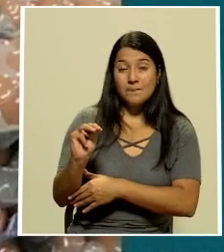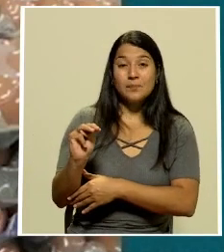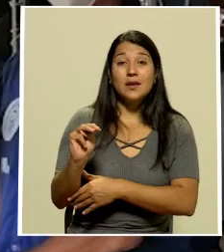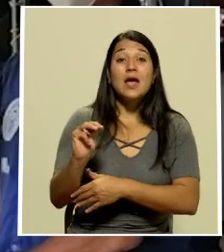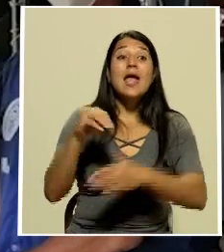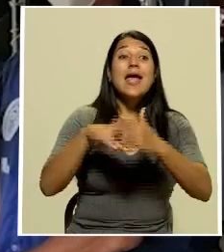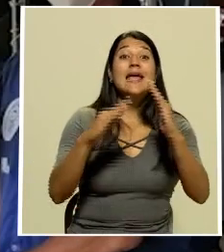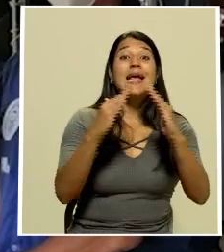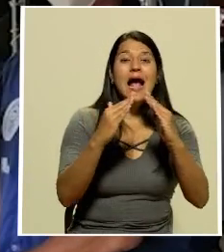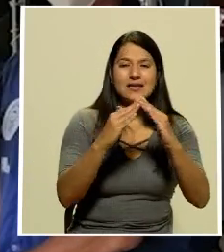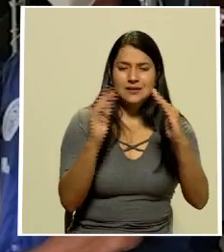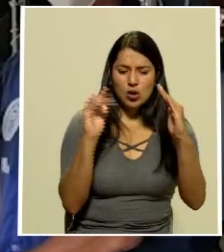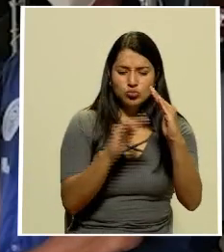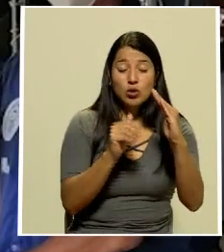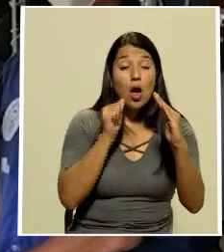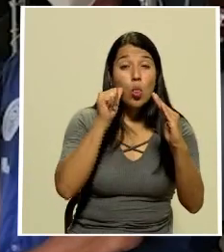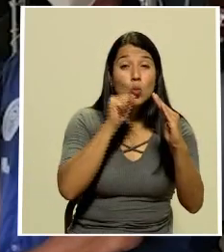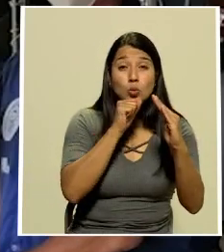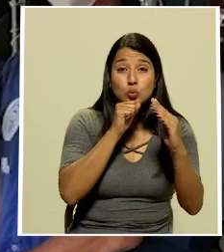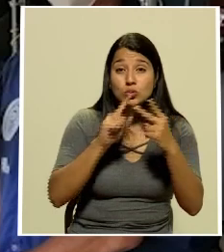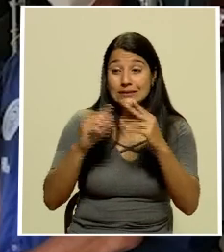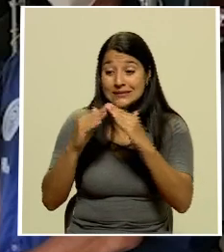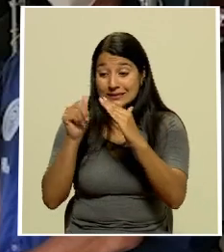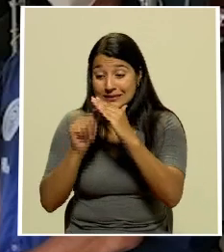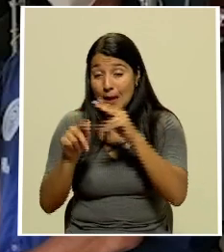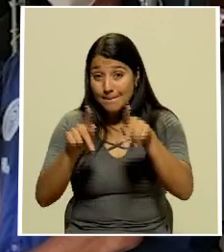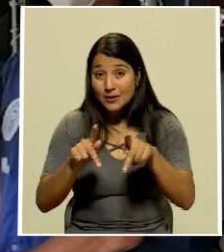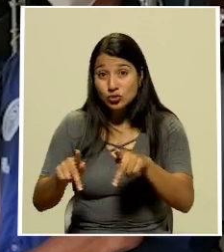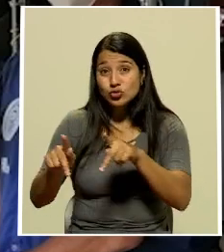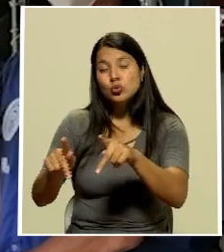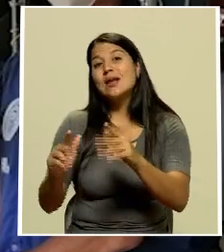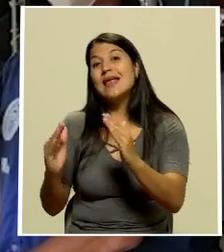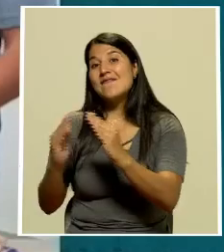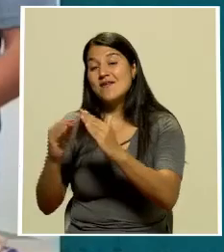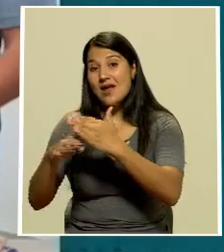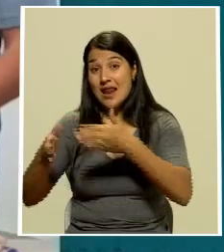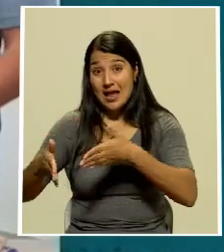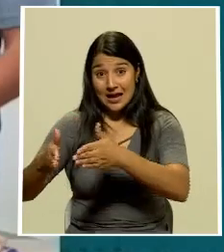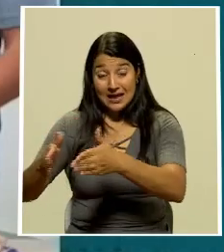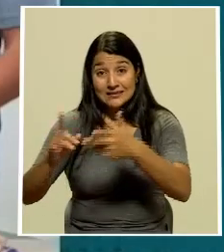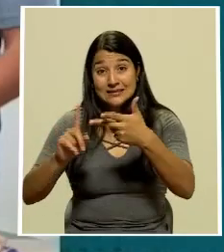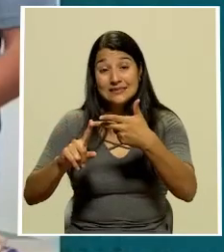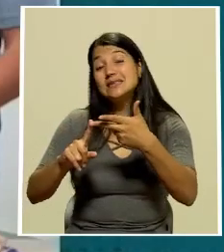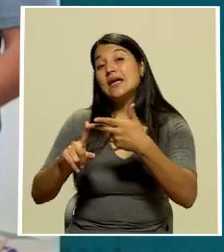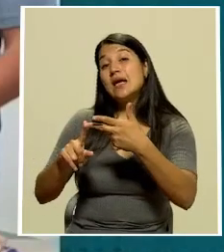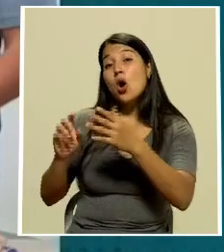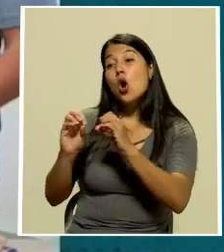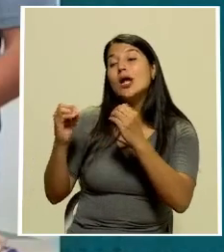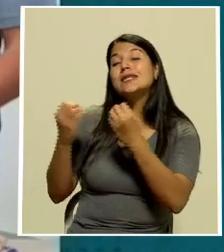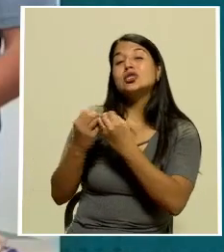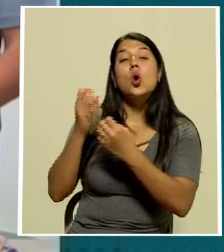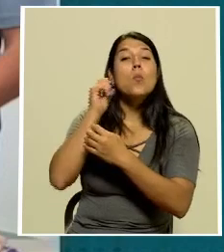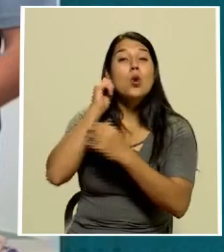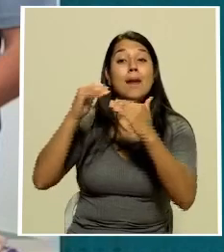adulto mayor, a albergues de reinserción sociolaboral para personas en situación de calle y de mujeres